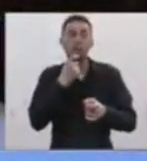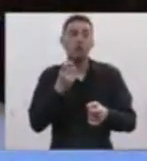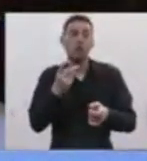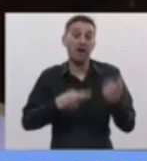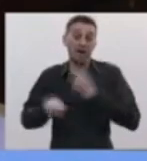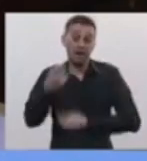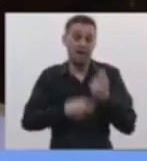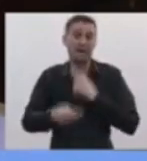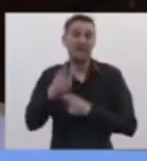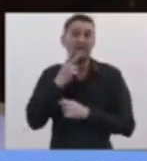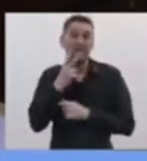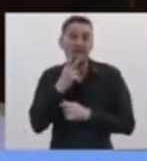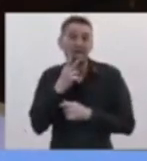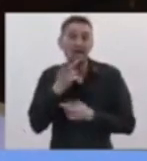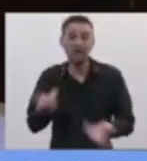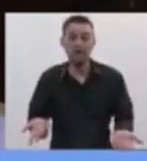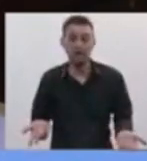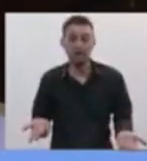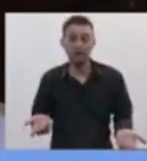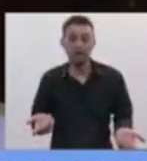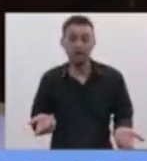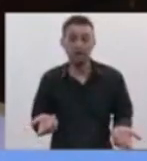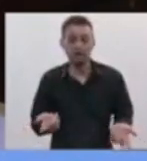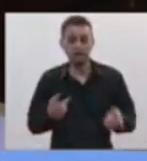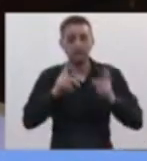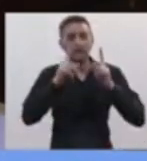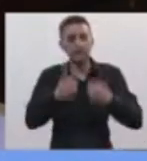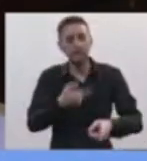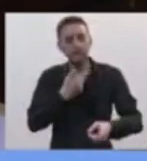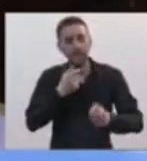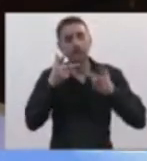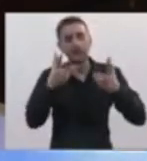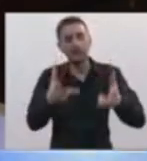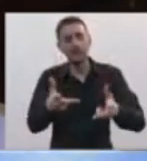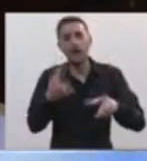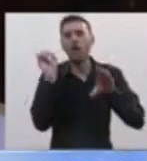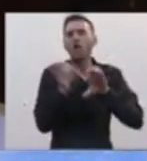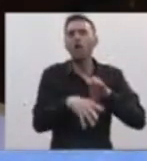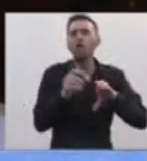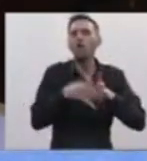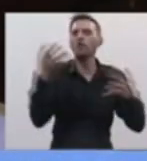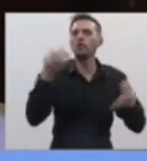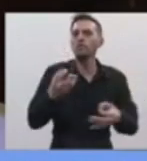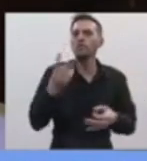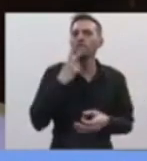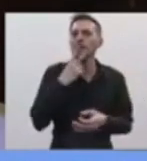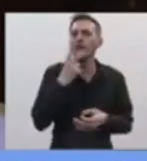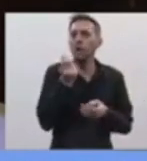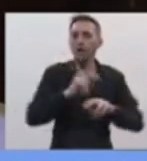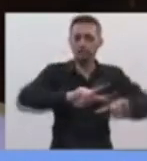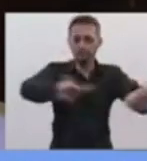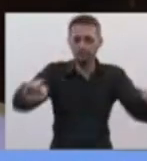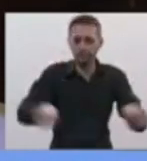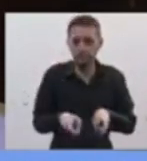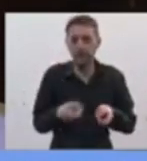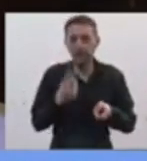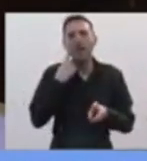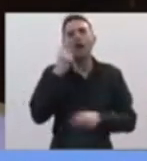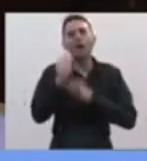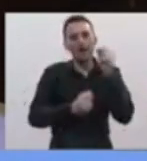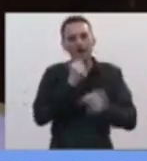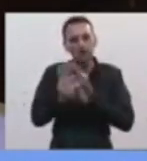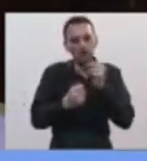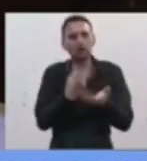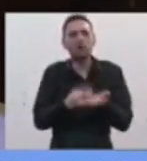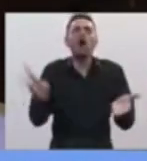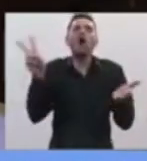más allá del mérito sí pero quiero señalar lo siguiente el fondo especial del tabaco originalmente era para reconvertir la industria sin